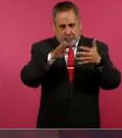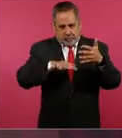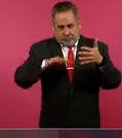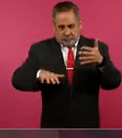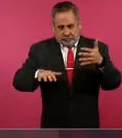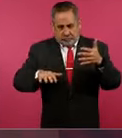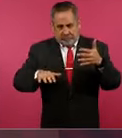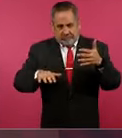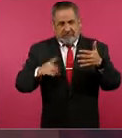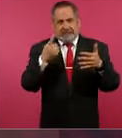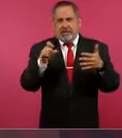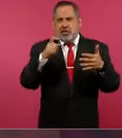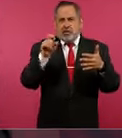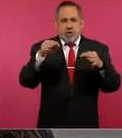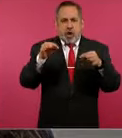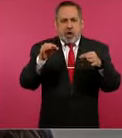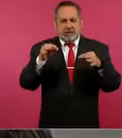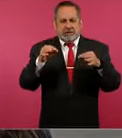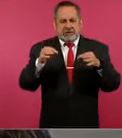hojas, quedó